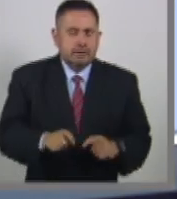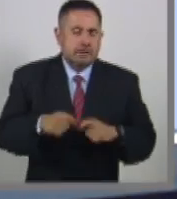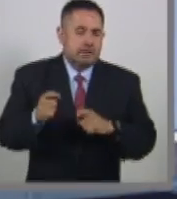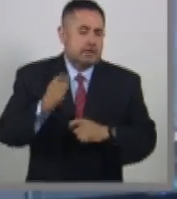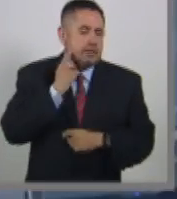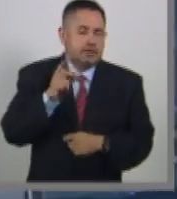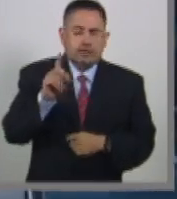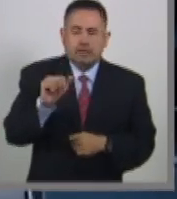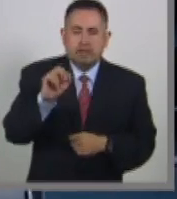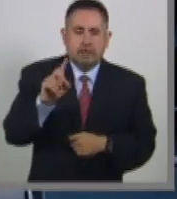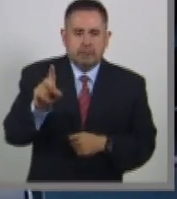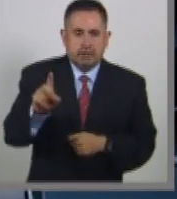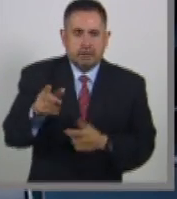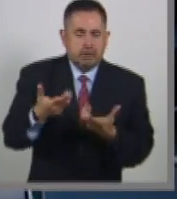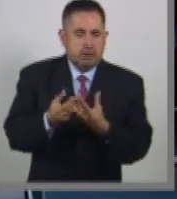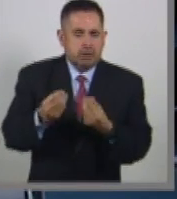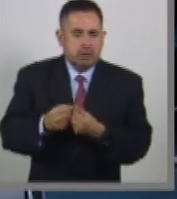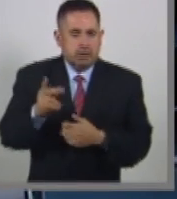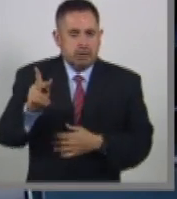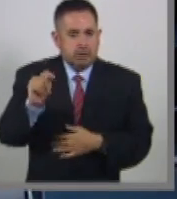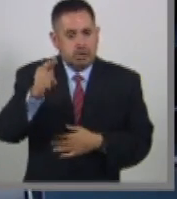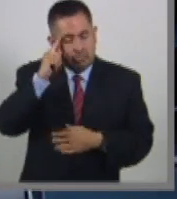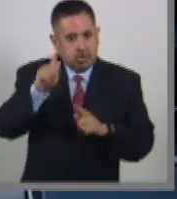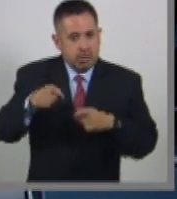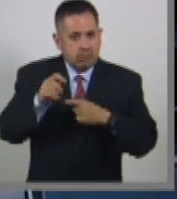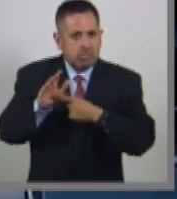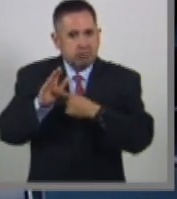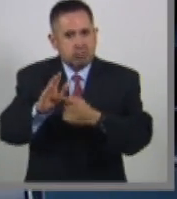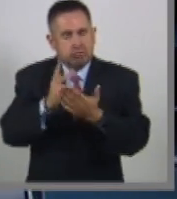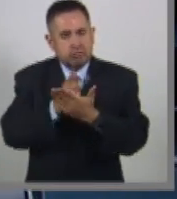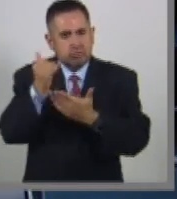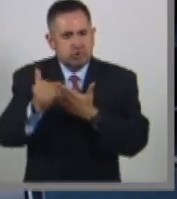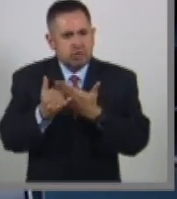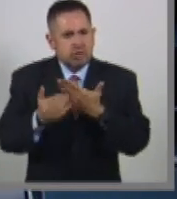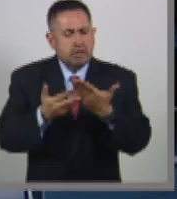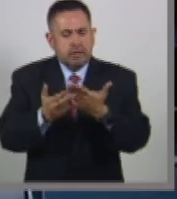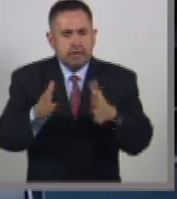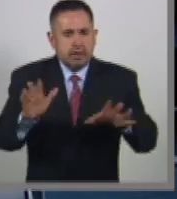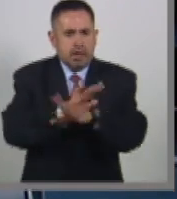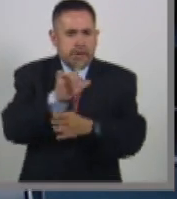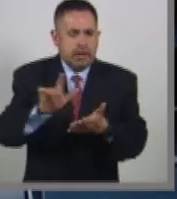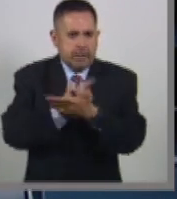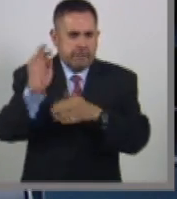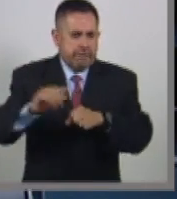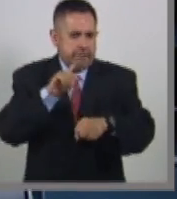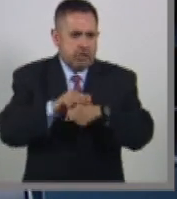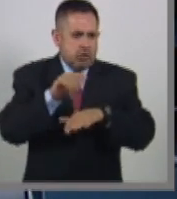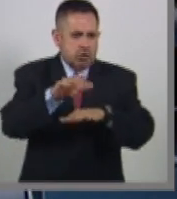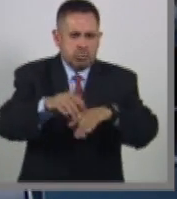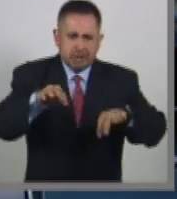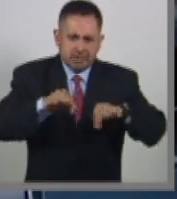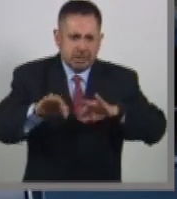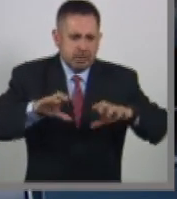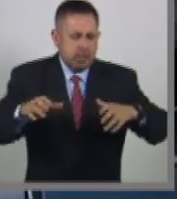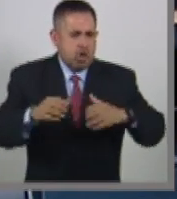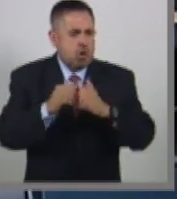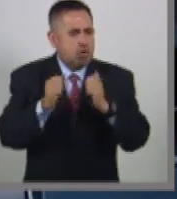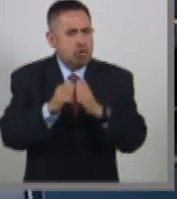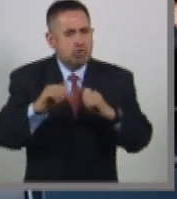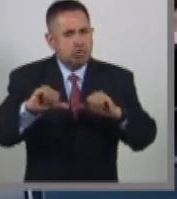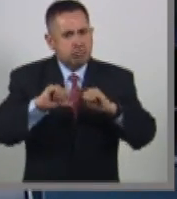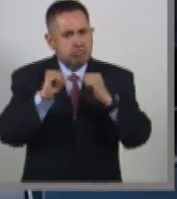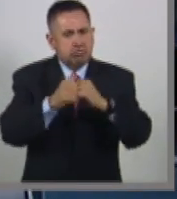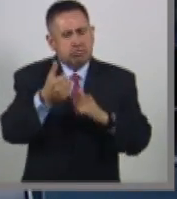Ávila del Grupo Parlamentario del Partido del Trabajo para presentar un proyecto de decreto por el que se reforma la Ley Federal de Fomento a las actividades realizadas por organizaciones